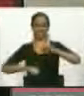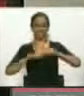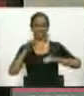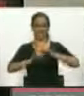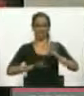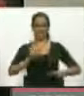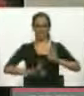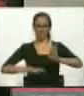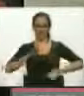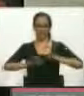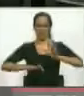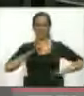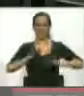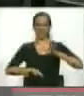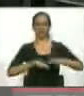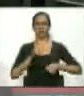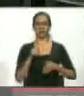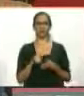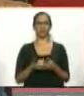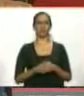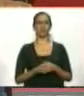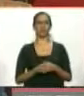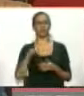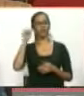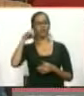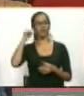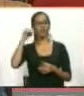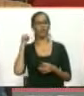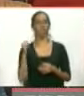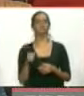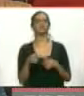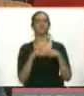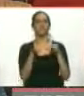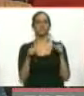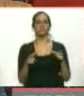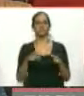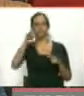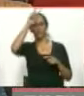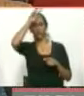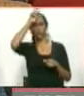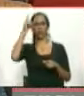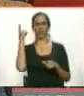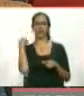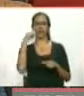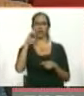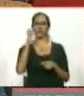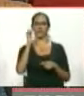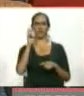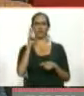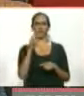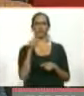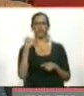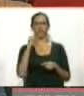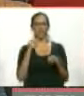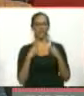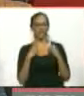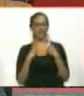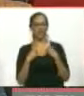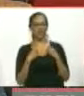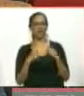maría estos estudios son una cortesía para el estudio ayer que de la ucb que dijo que había que revivir